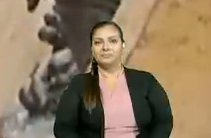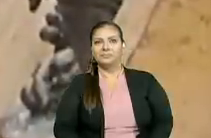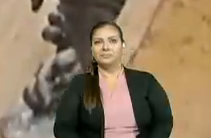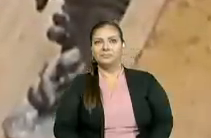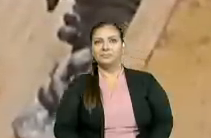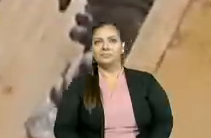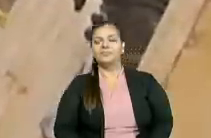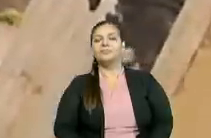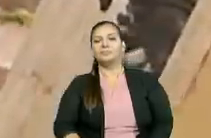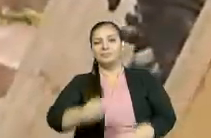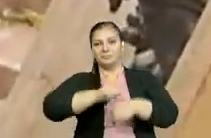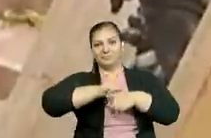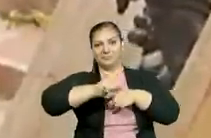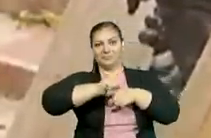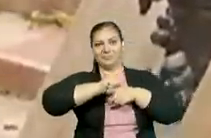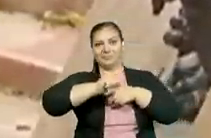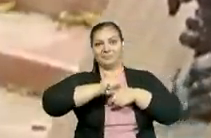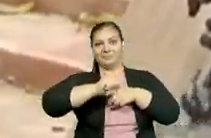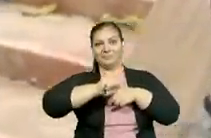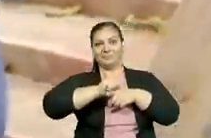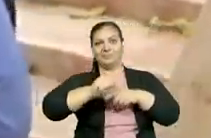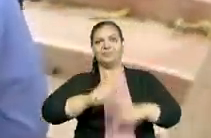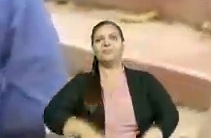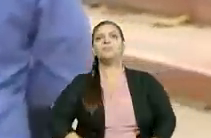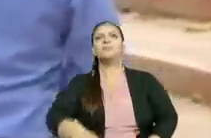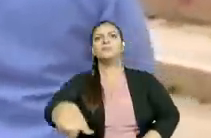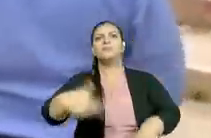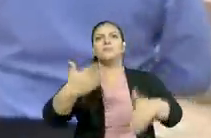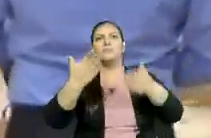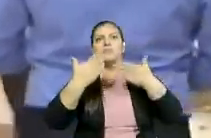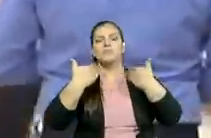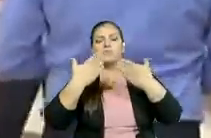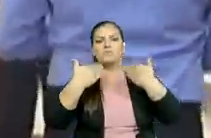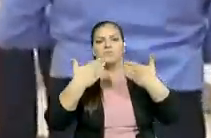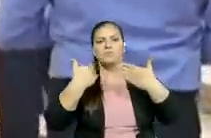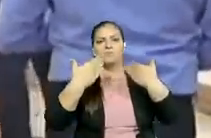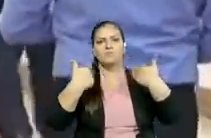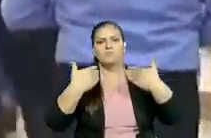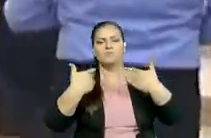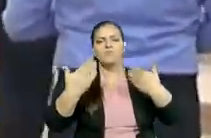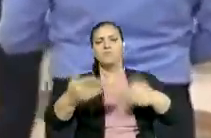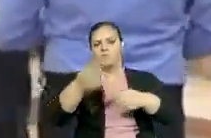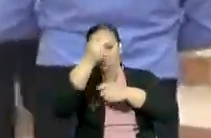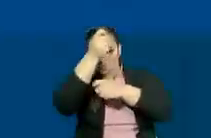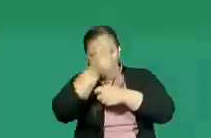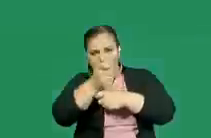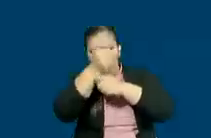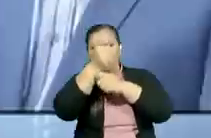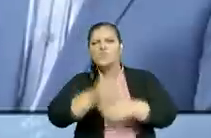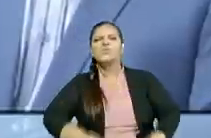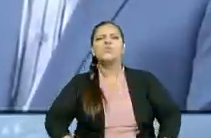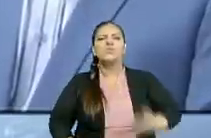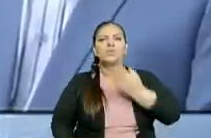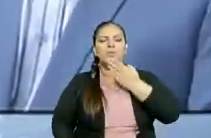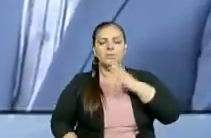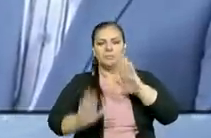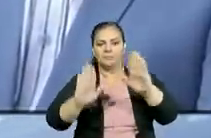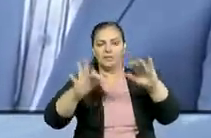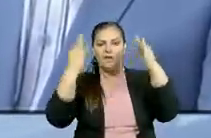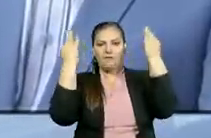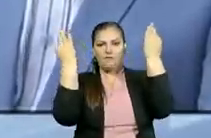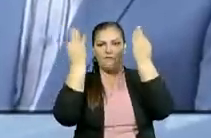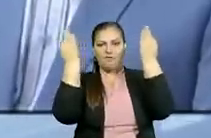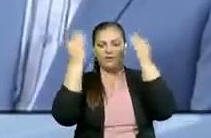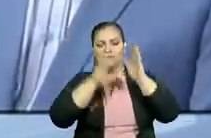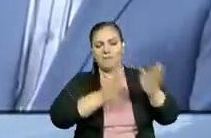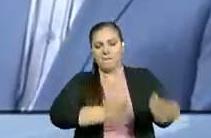de inicios del siglo XIX. Ensayo de la 10ª edición del Saludo a la Aurora Gloriosa de la Unidad, ya que